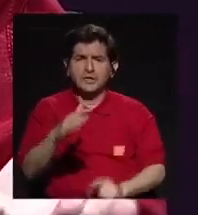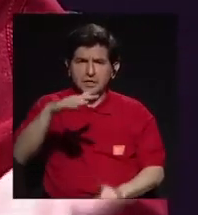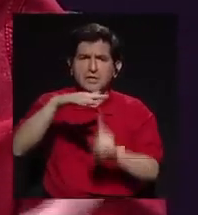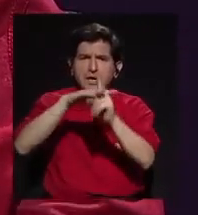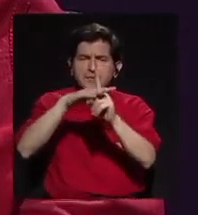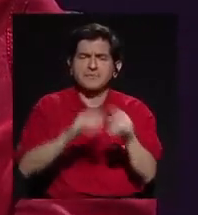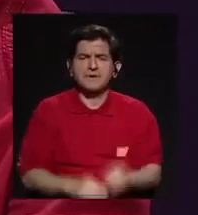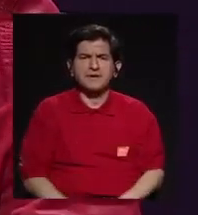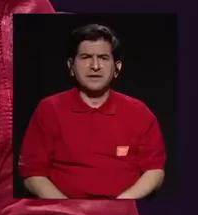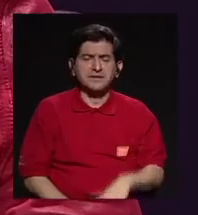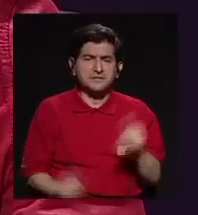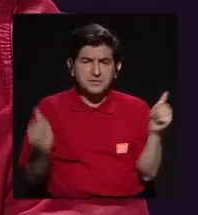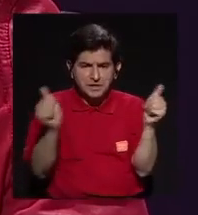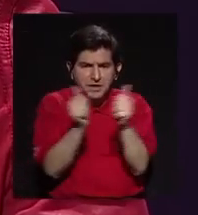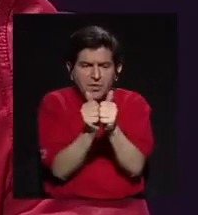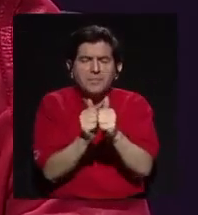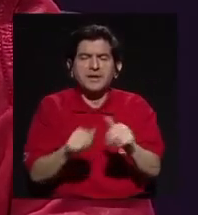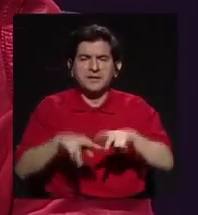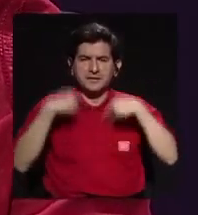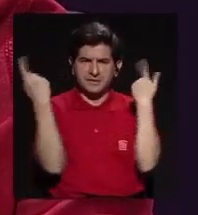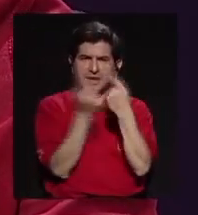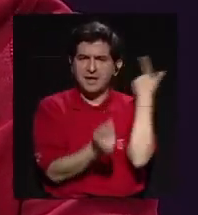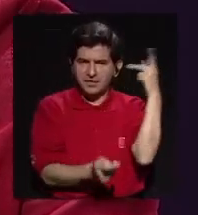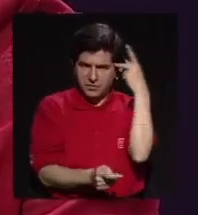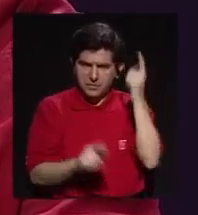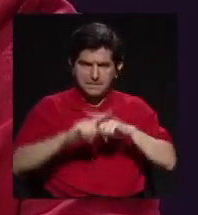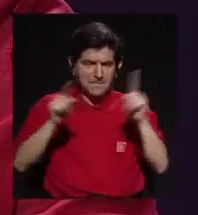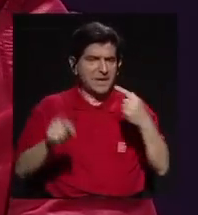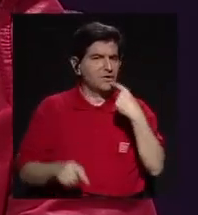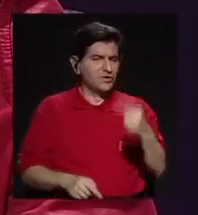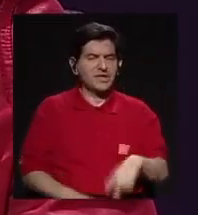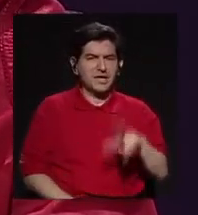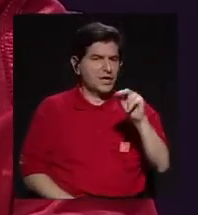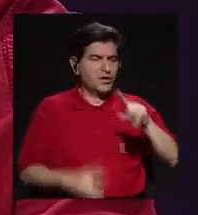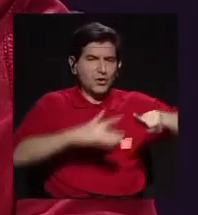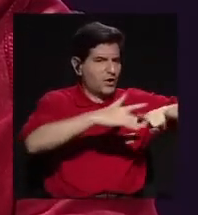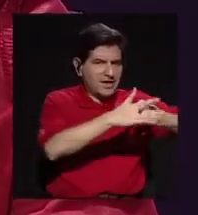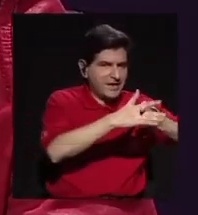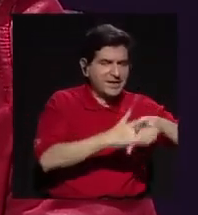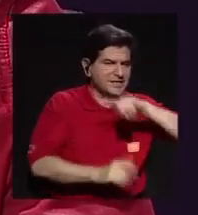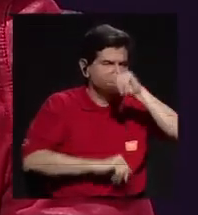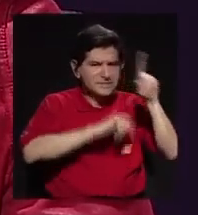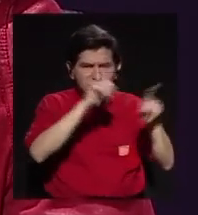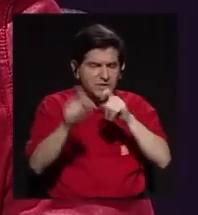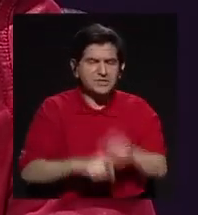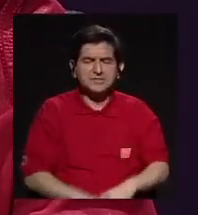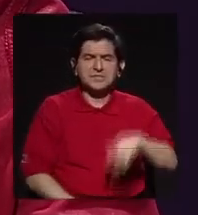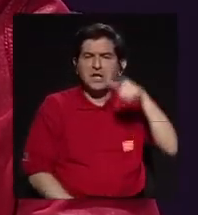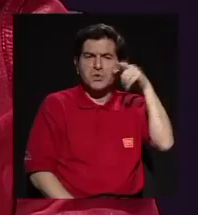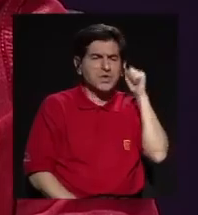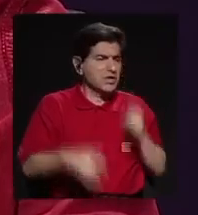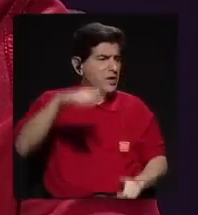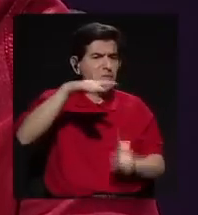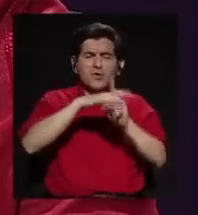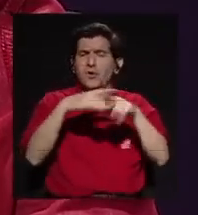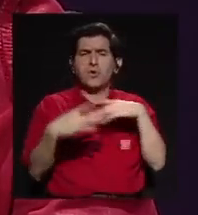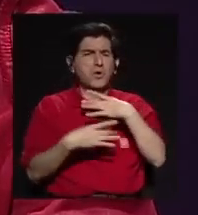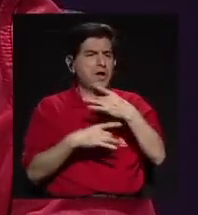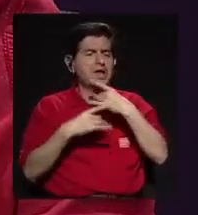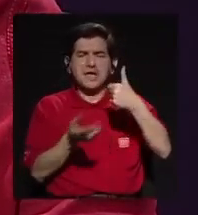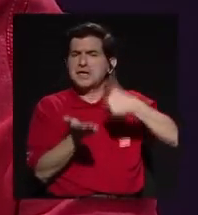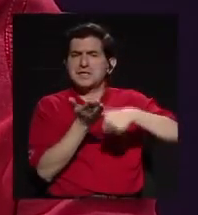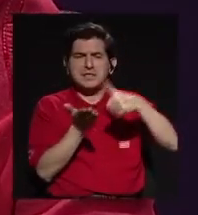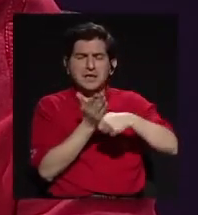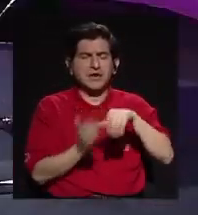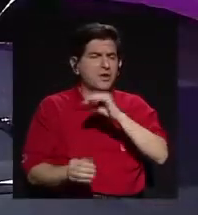tiene que llegar con un partido político. Por eso fue que dije que no estaba. De hecho, que acuérdense, en las encuestas Luis Guillermo no aparecía en intención de voto ni